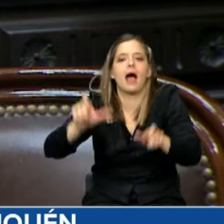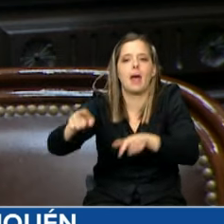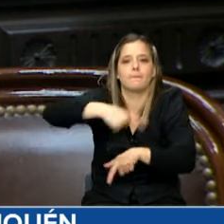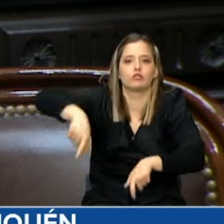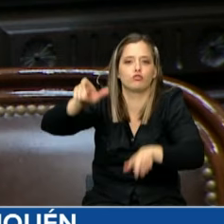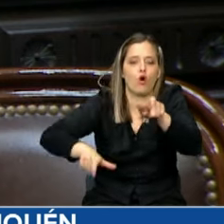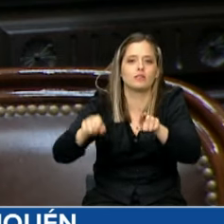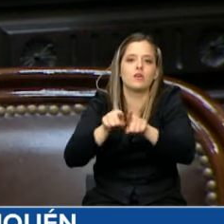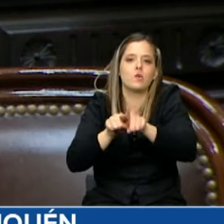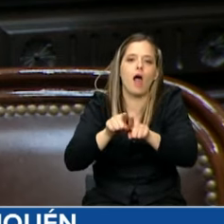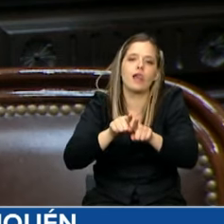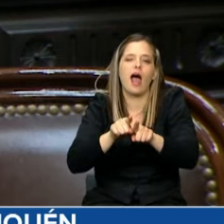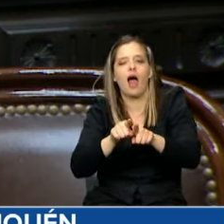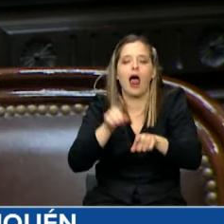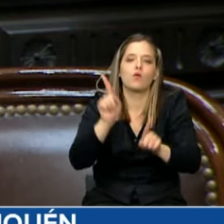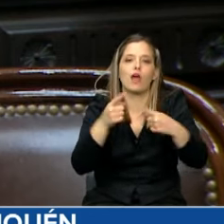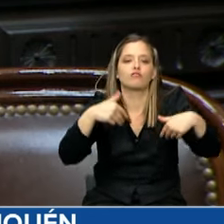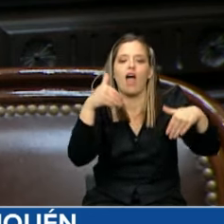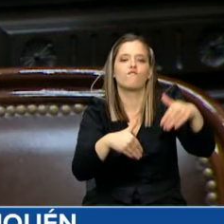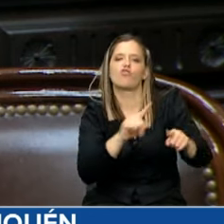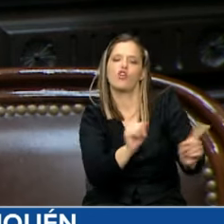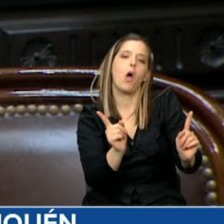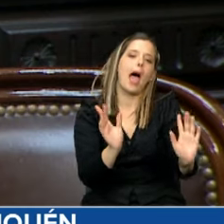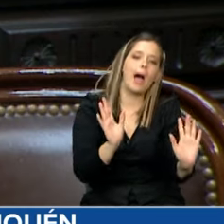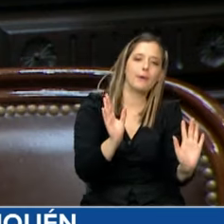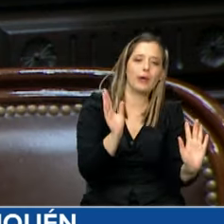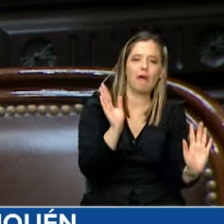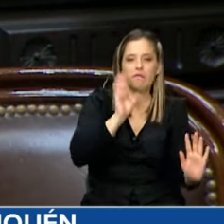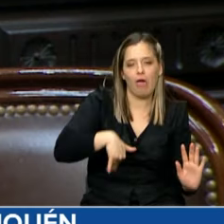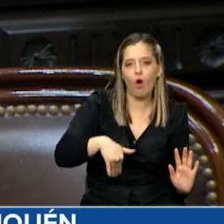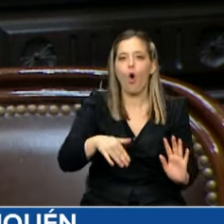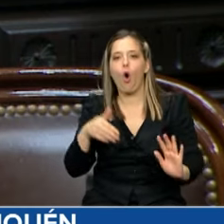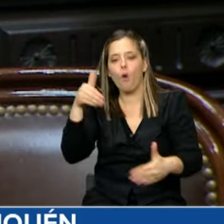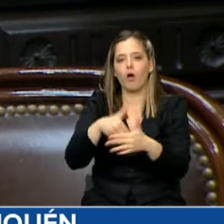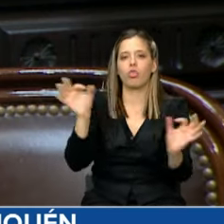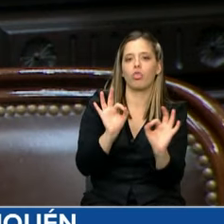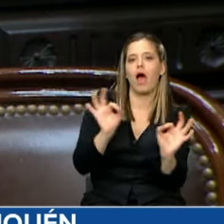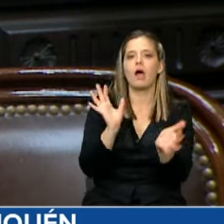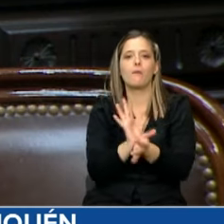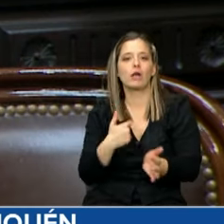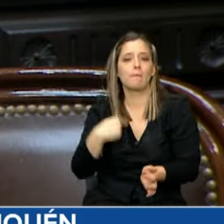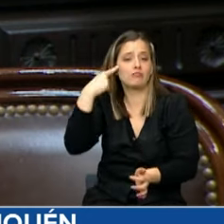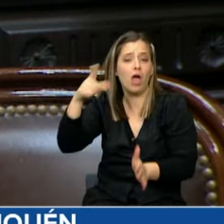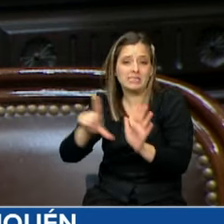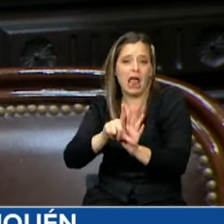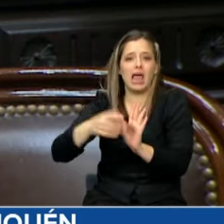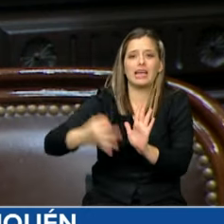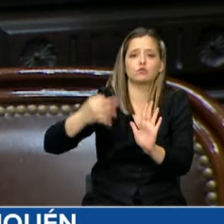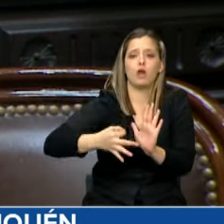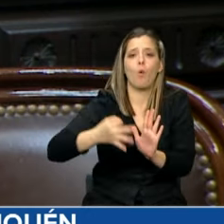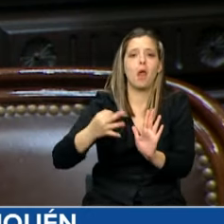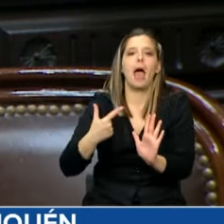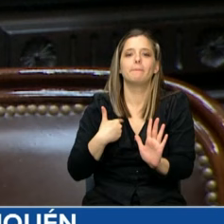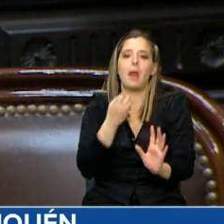cosas porque queda demasiado bien uno o no abstenernos porque no nos animamos a decir que es una buena ley que termina